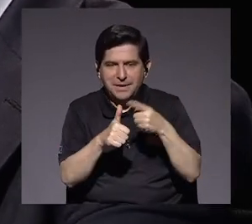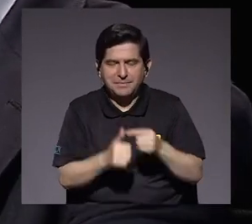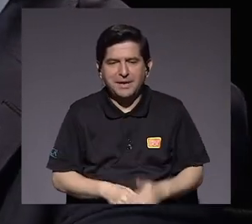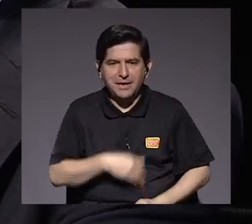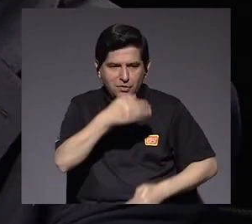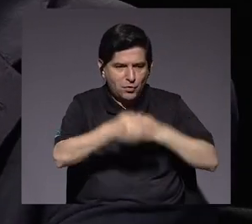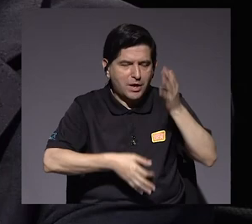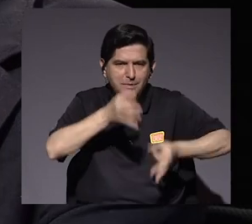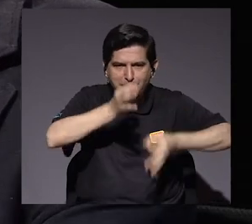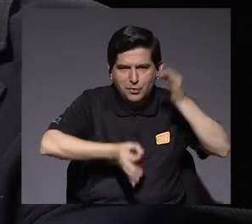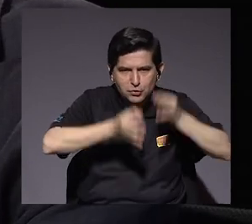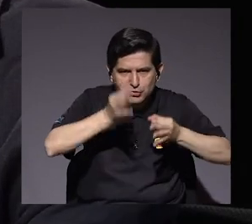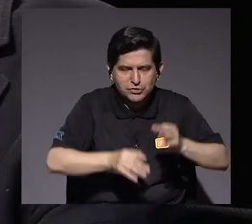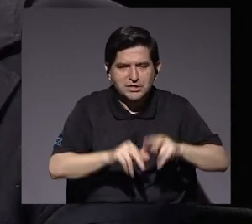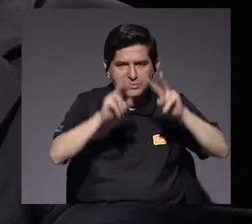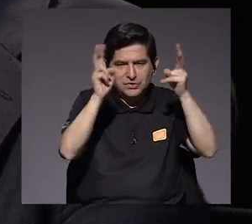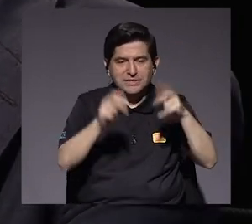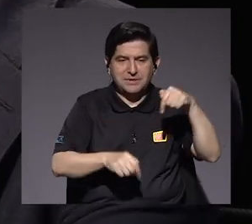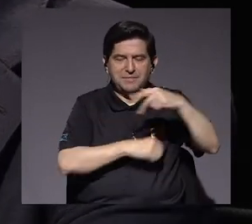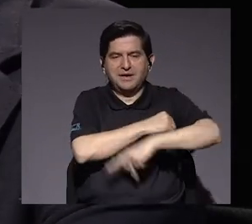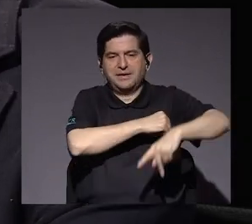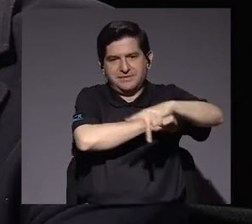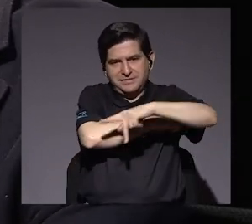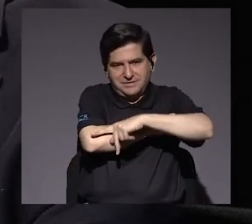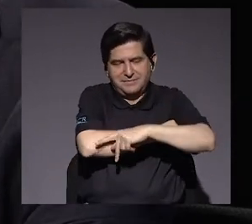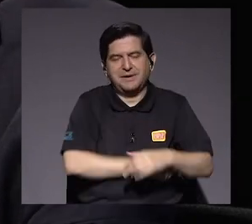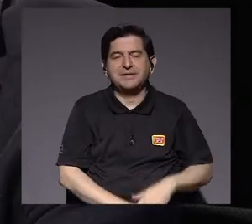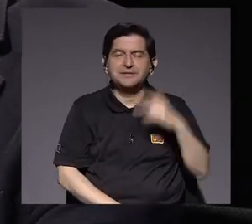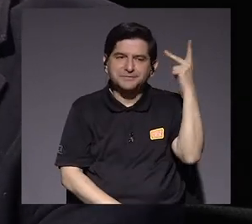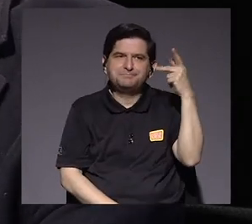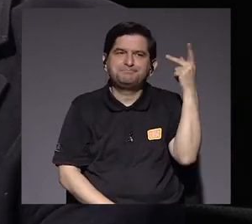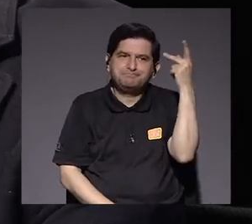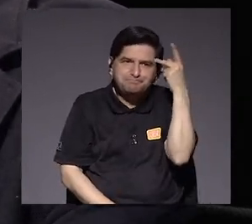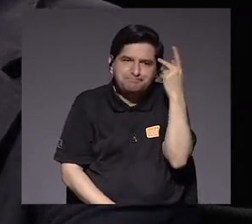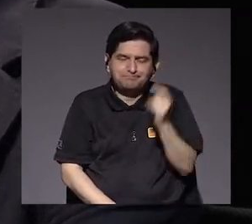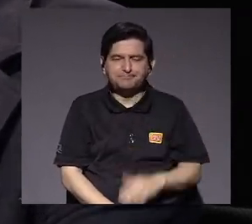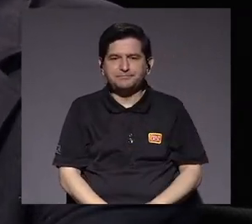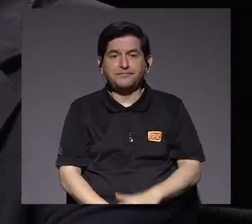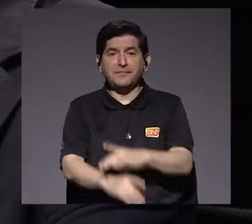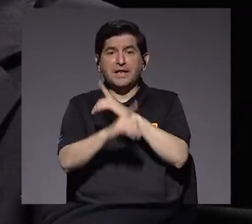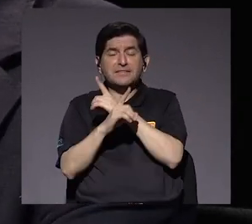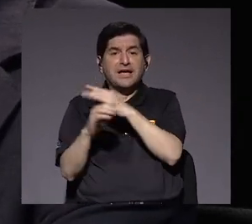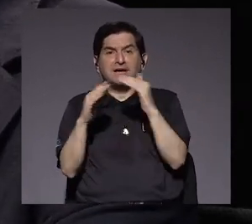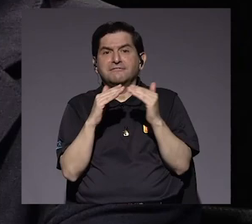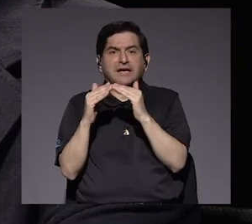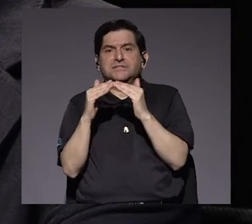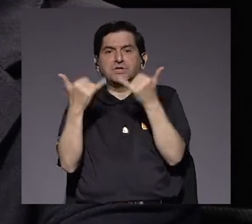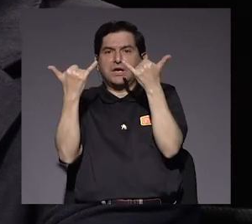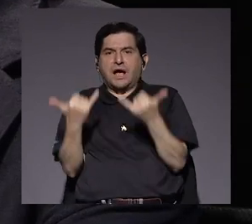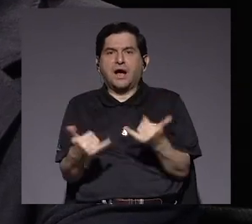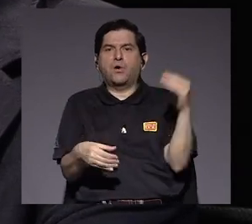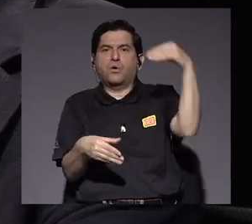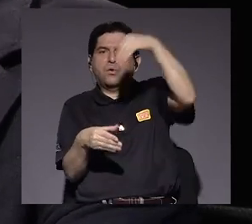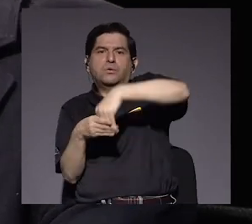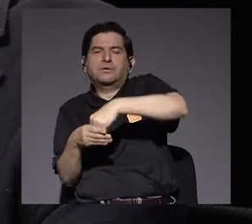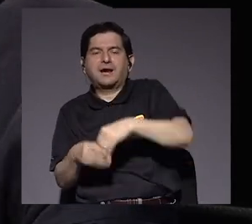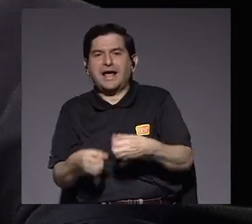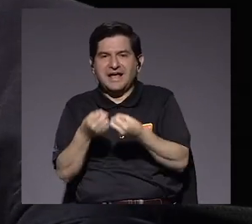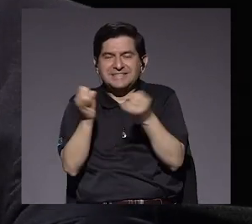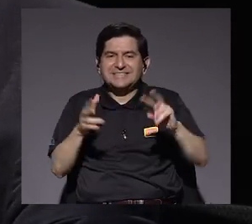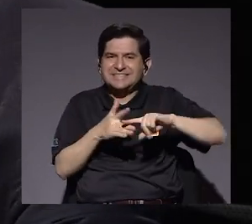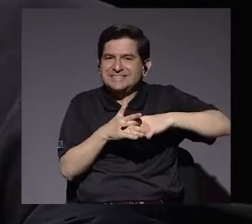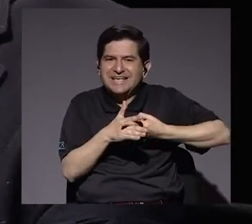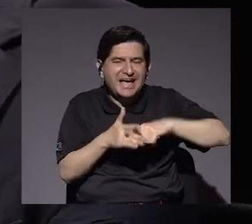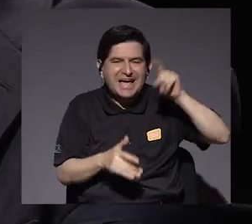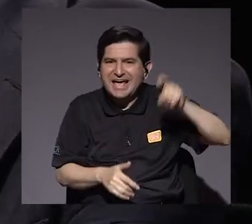que primero judicializa el tema, porque evidentemente en este país es político, ¿verdad?, también. Es político. Entra la Defensoría de los Habitantes,